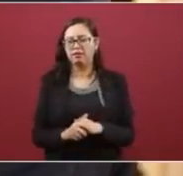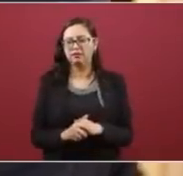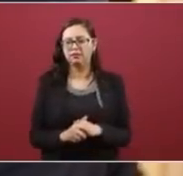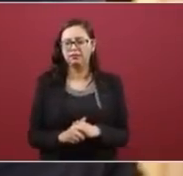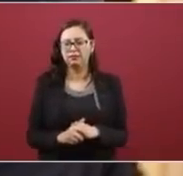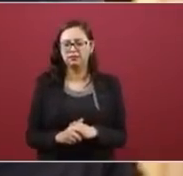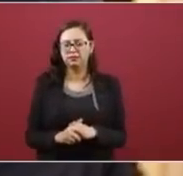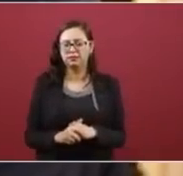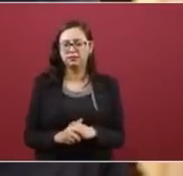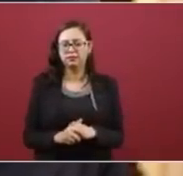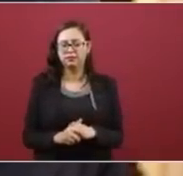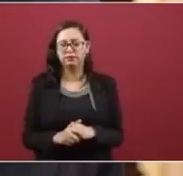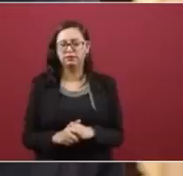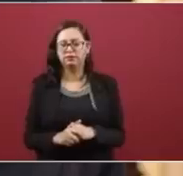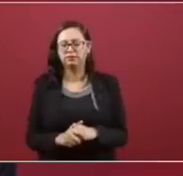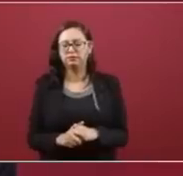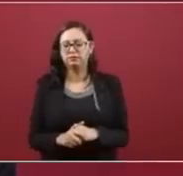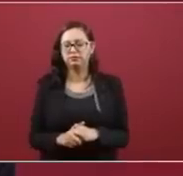este